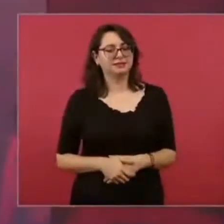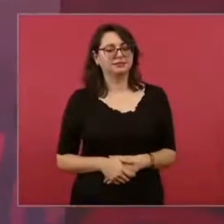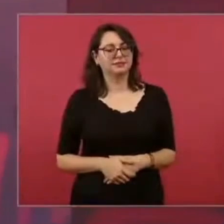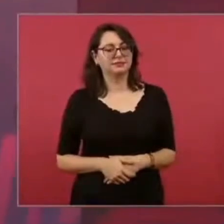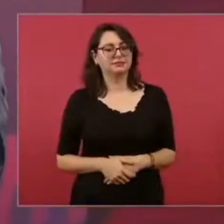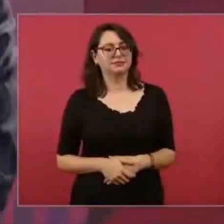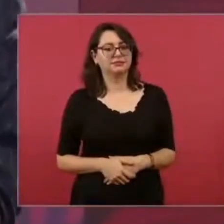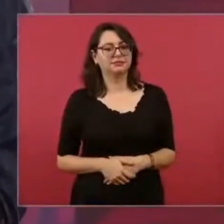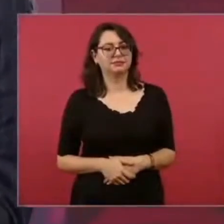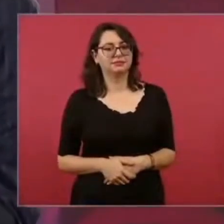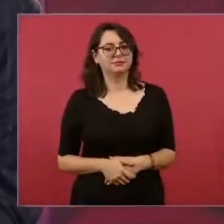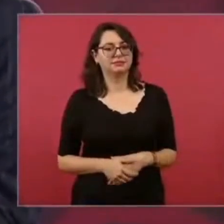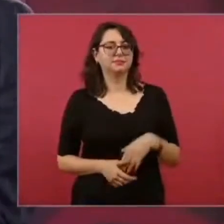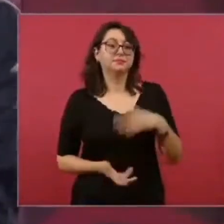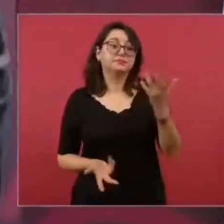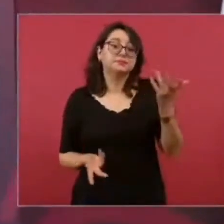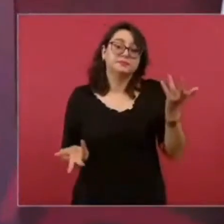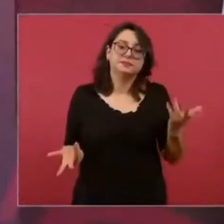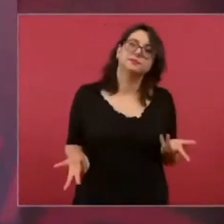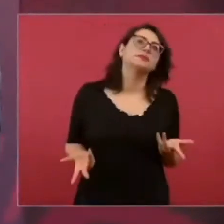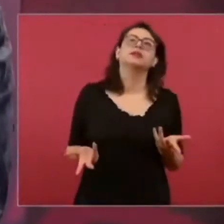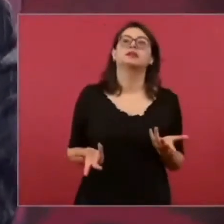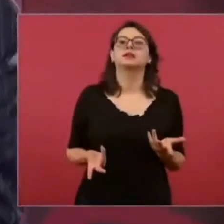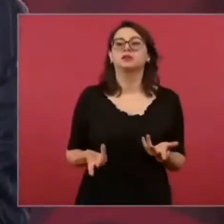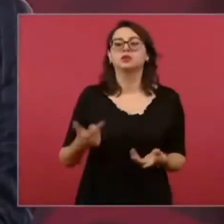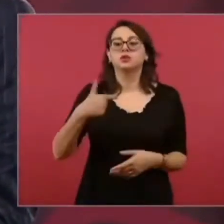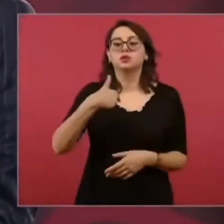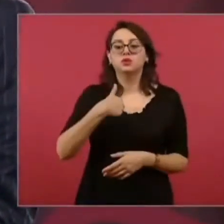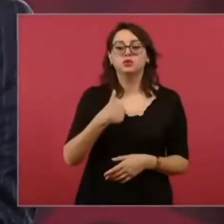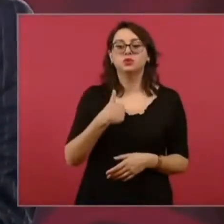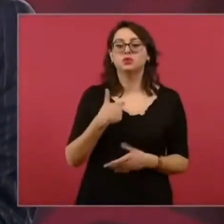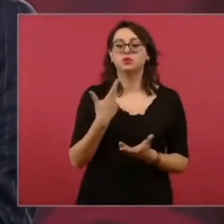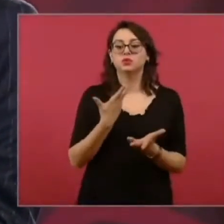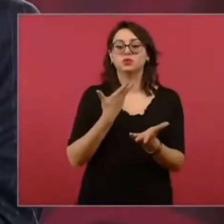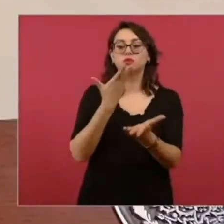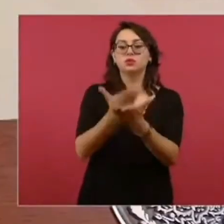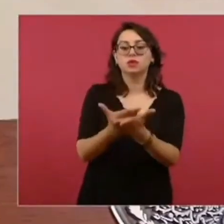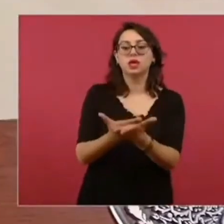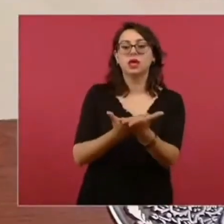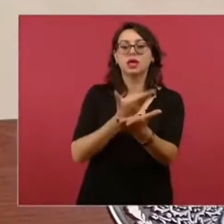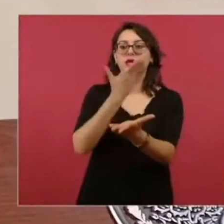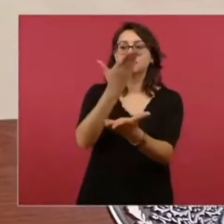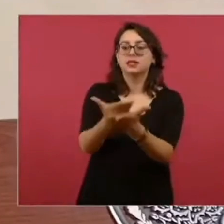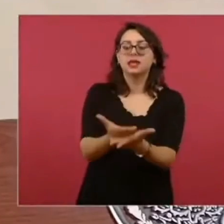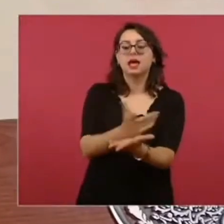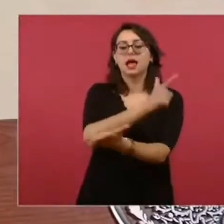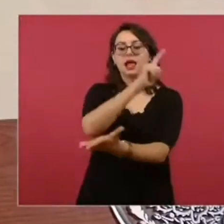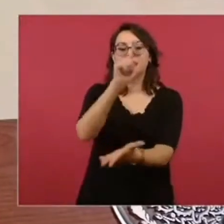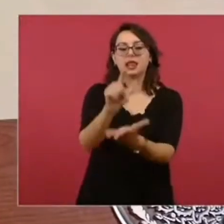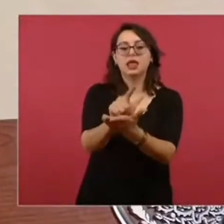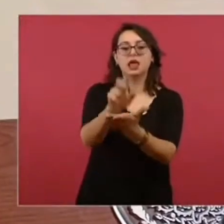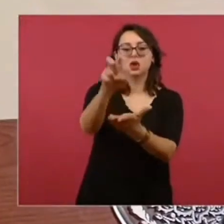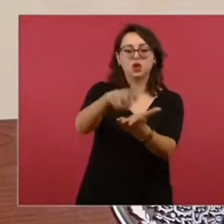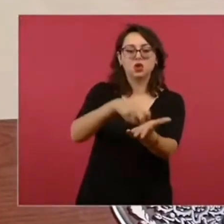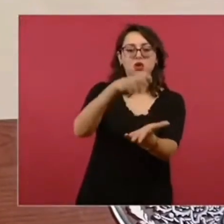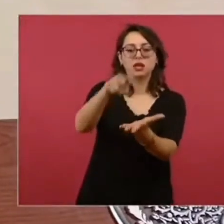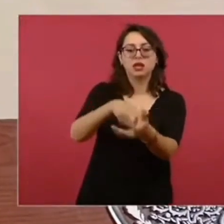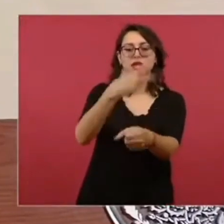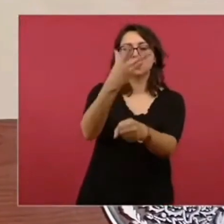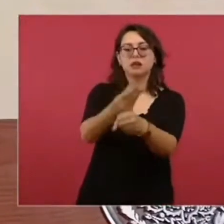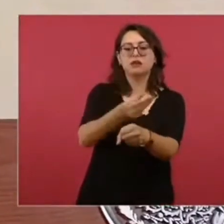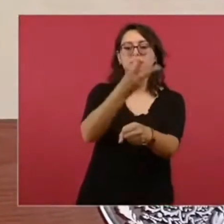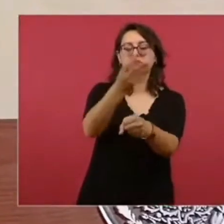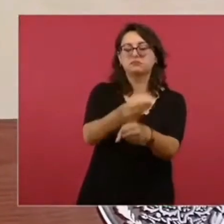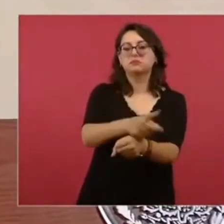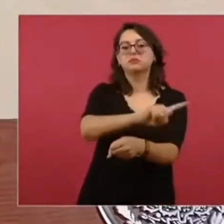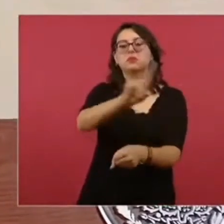todas las iniciativas nuestras de reforma a la ley,